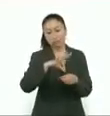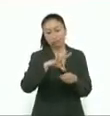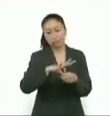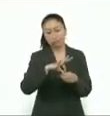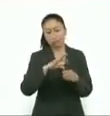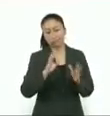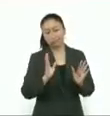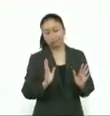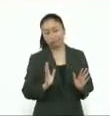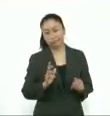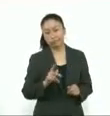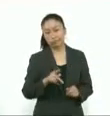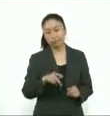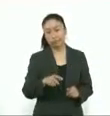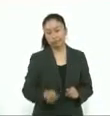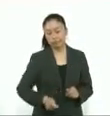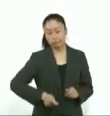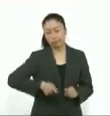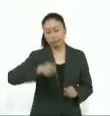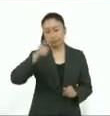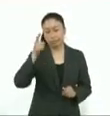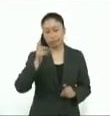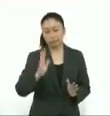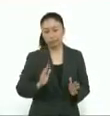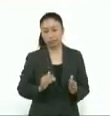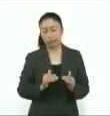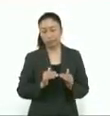que primero promuevan la democracia.